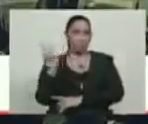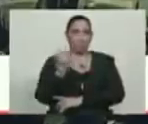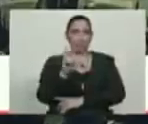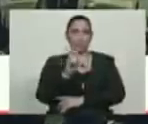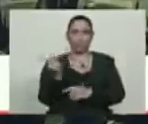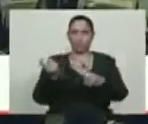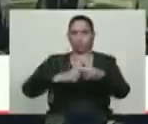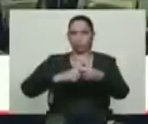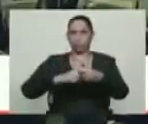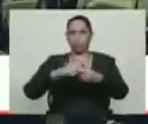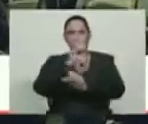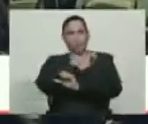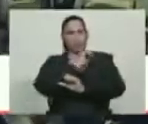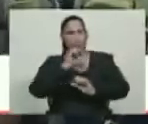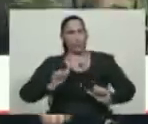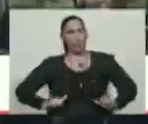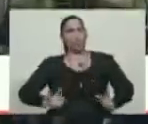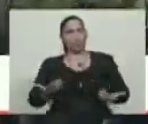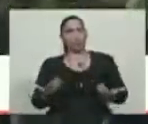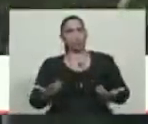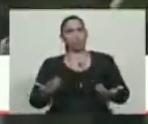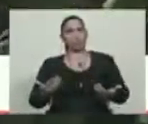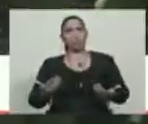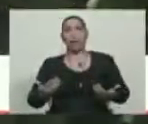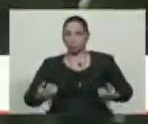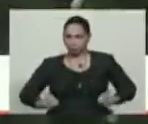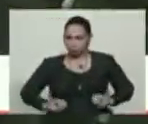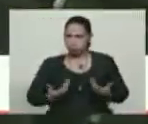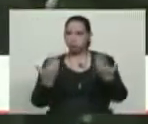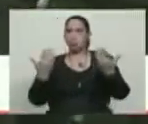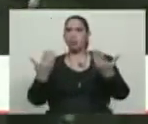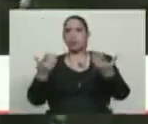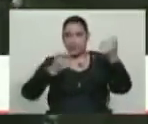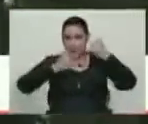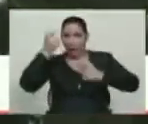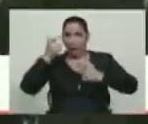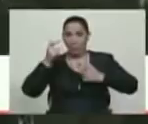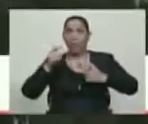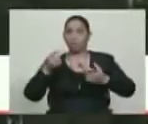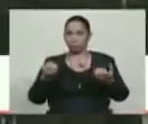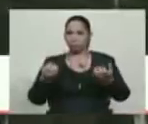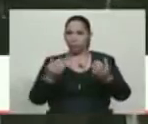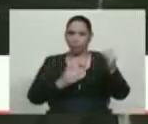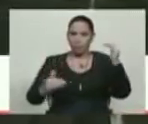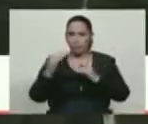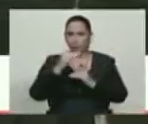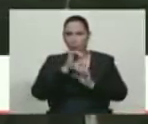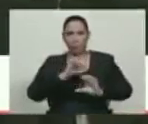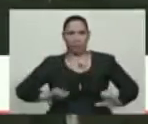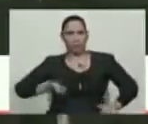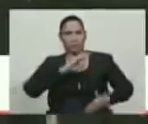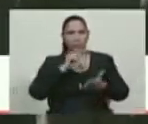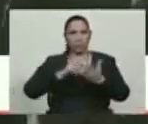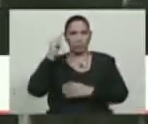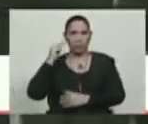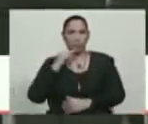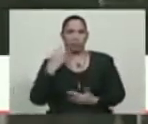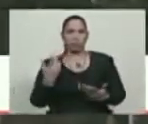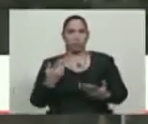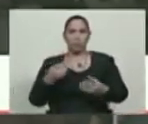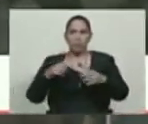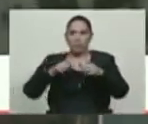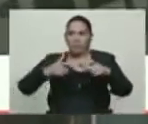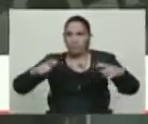de Venezuela. Fue el comandante Chávez que le dio el estatus a la Guardia Nacional Bolivariana y planteó su expansión,